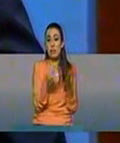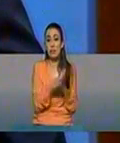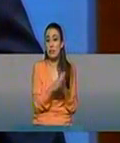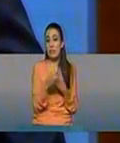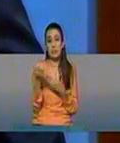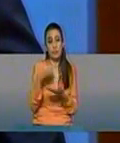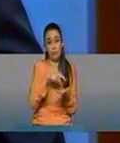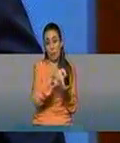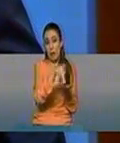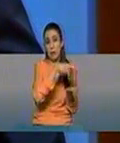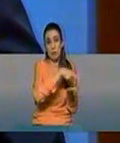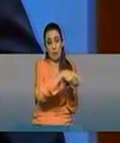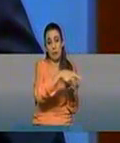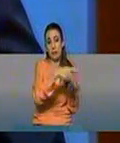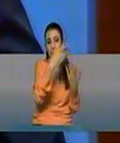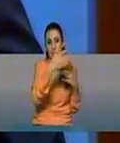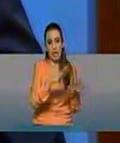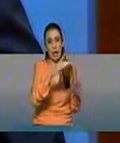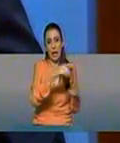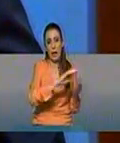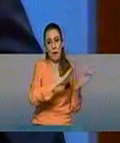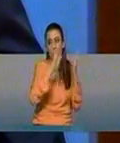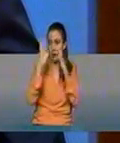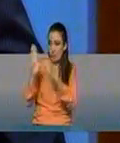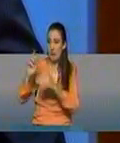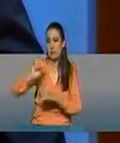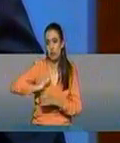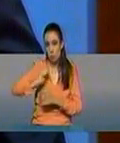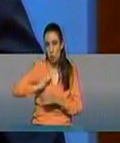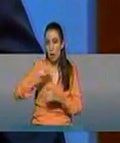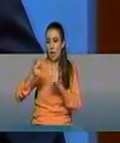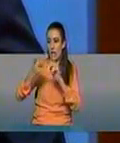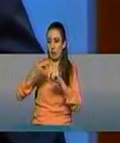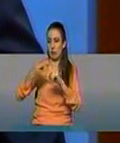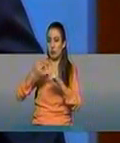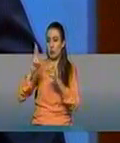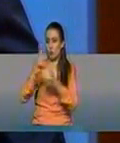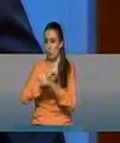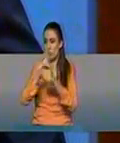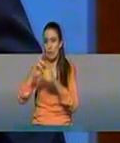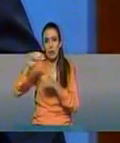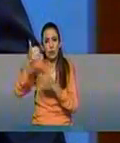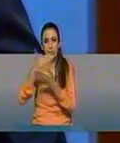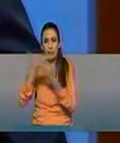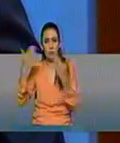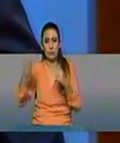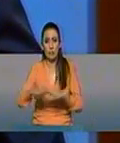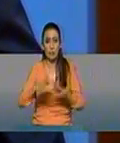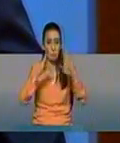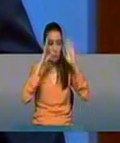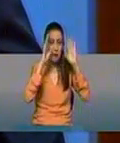bolsillos. Claro. Que te sirve ya sea para pagar sueldos, para hacer inversión en materia prima, en maquinaria, en lo que sea.